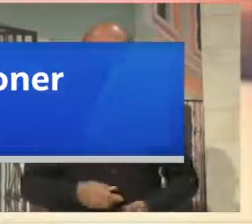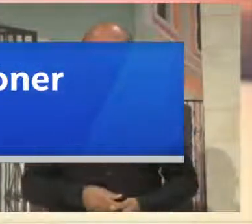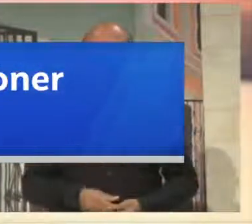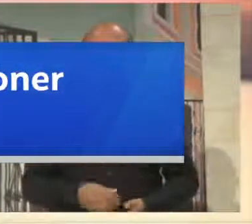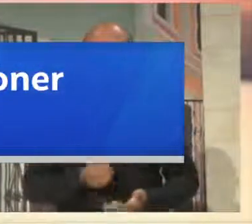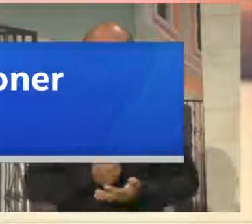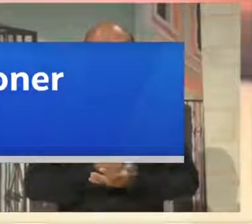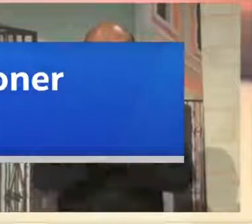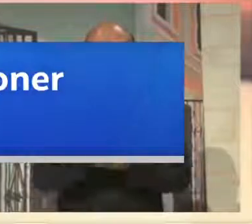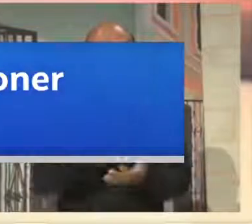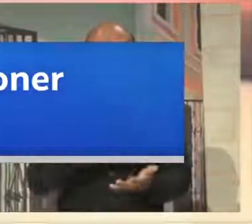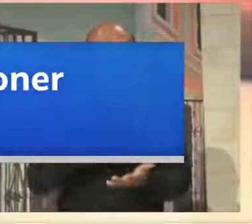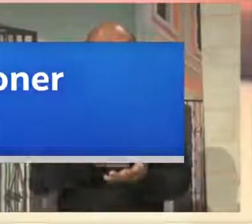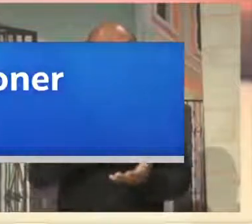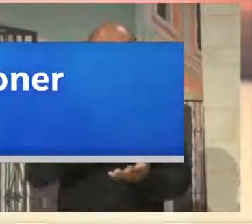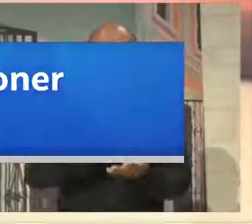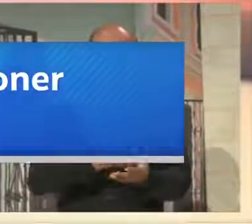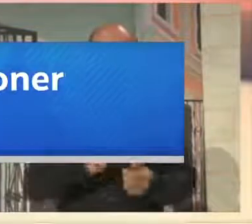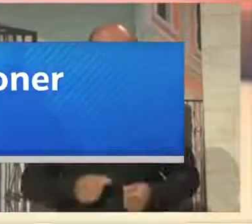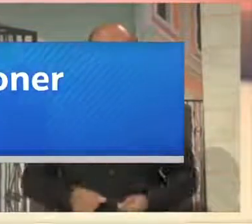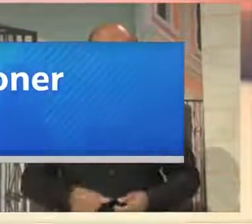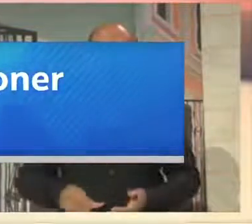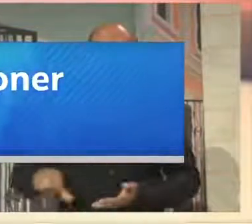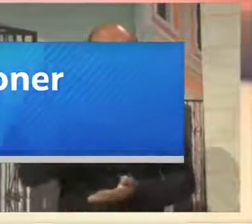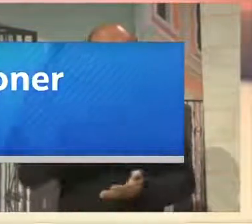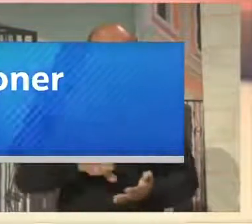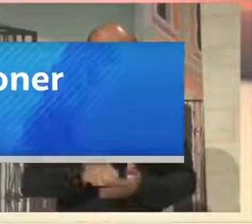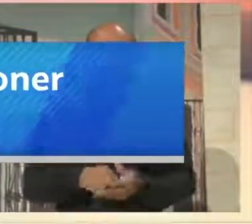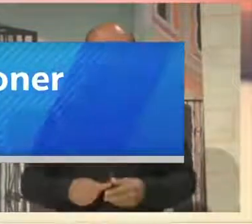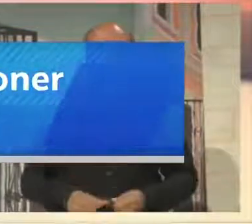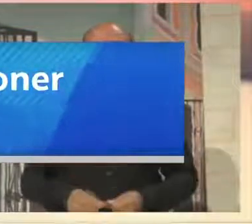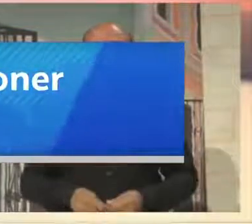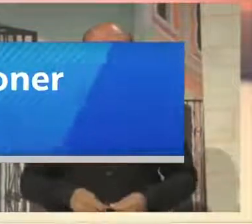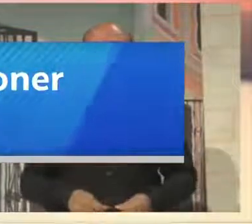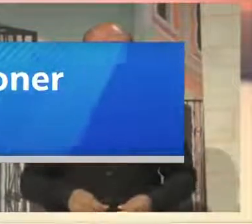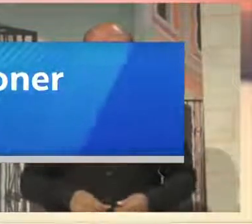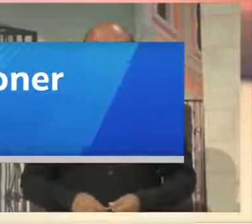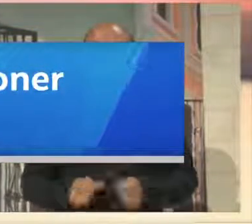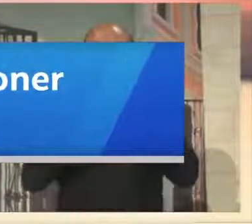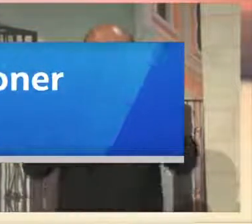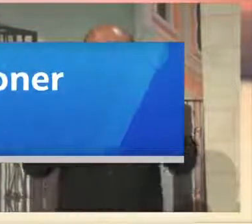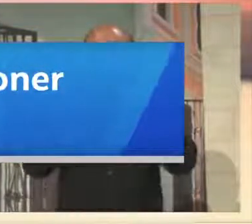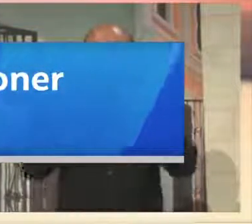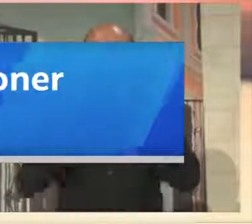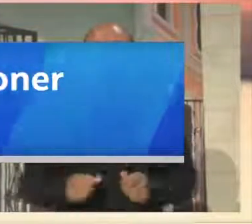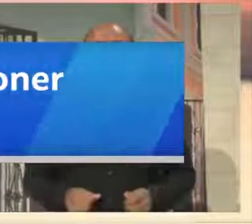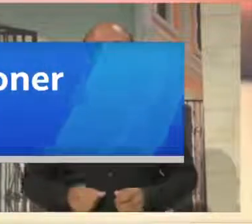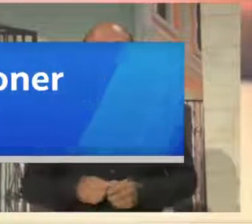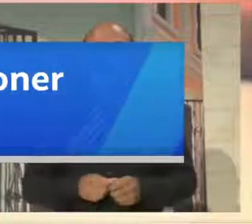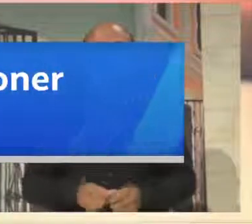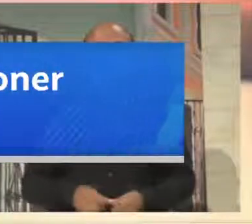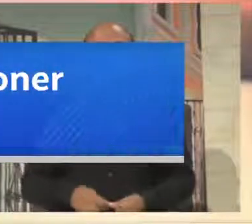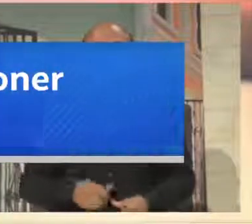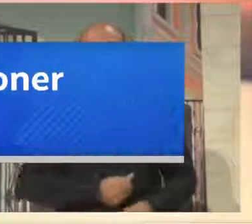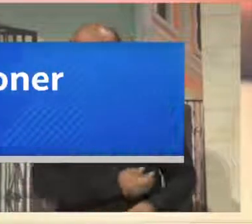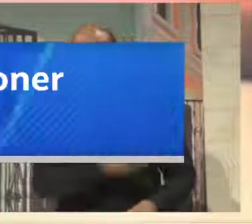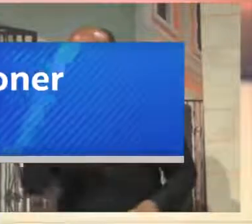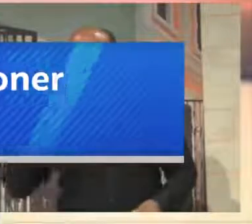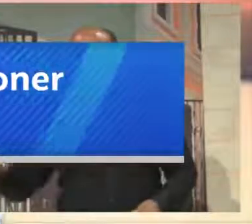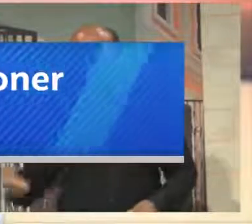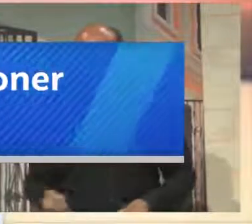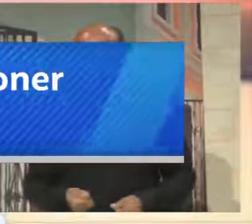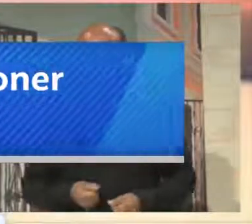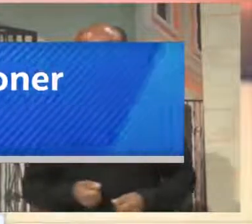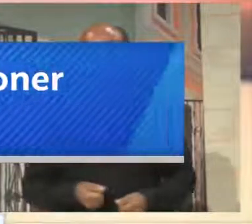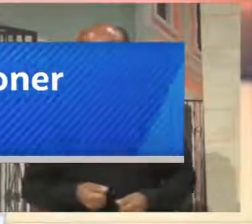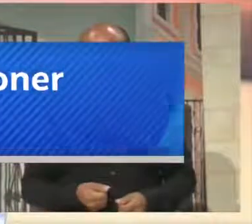programas y de centros asistenciales que precisamente los atienden, los cuales algunos han sido, ya